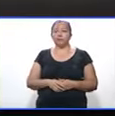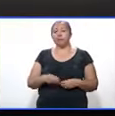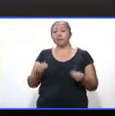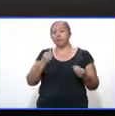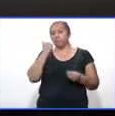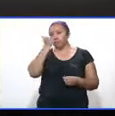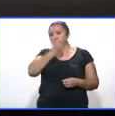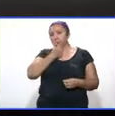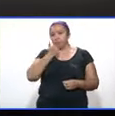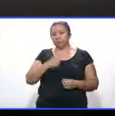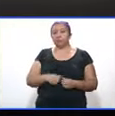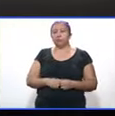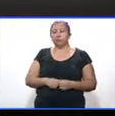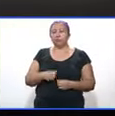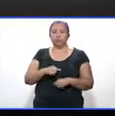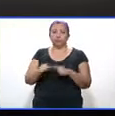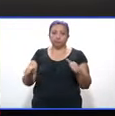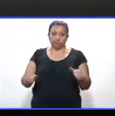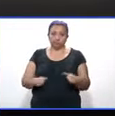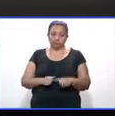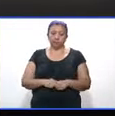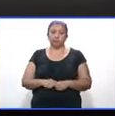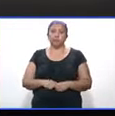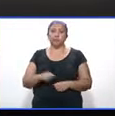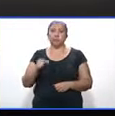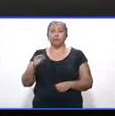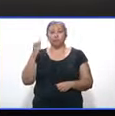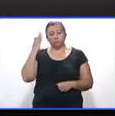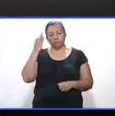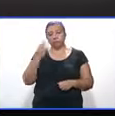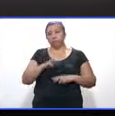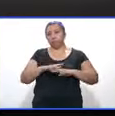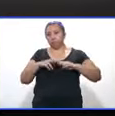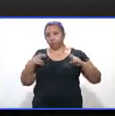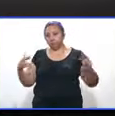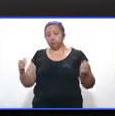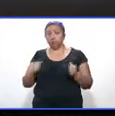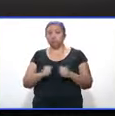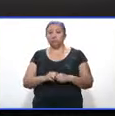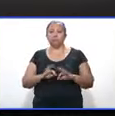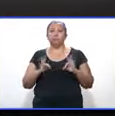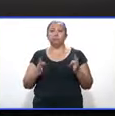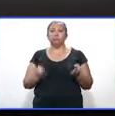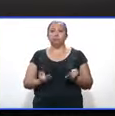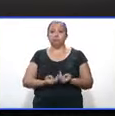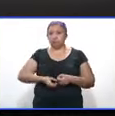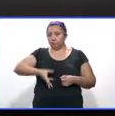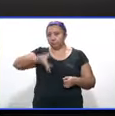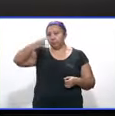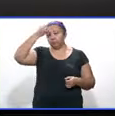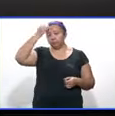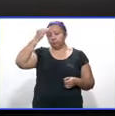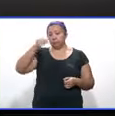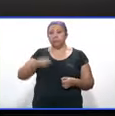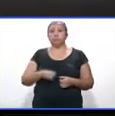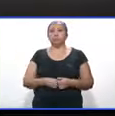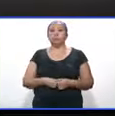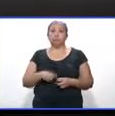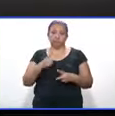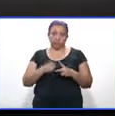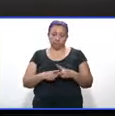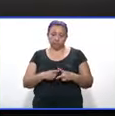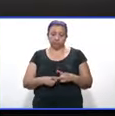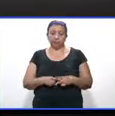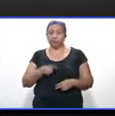estudiantes son rehusos a esta área. Un poco tiene que ver con la forma en que han aprendido o han absorbido las